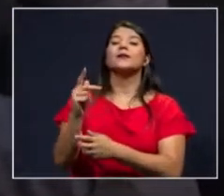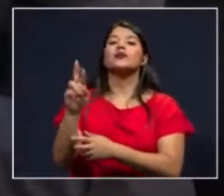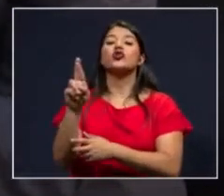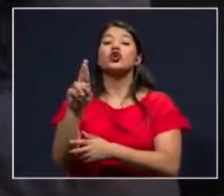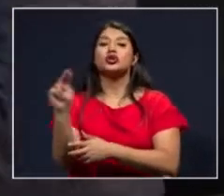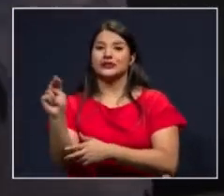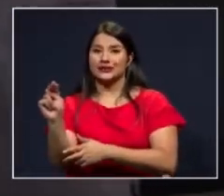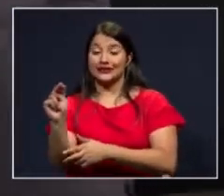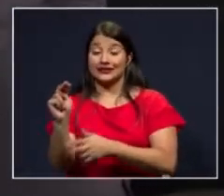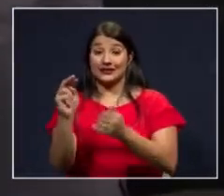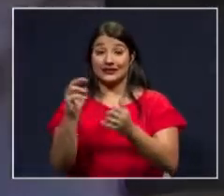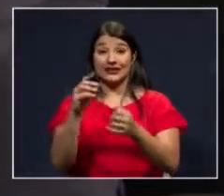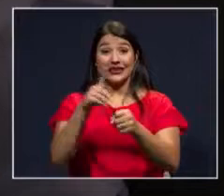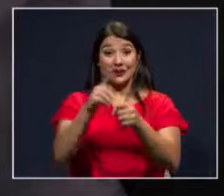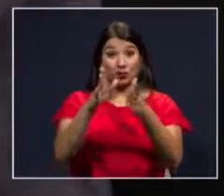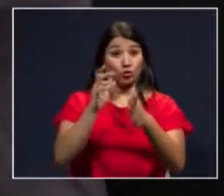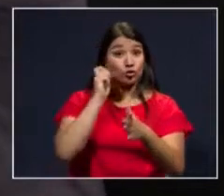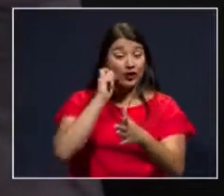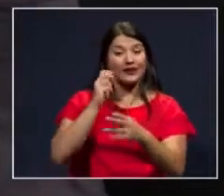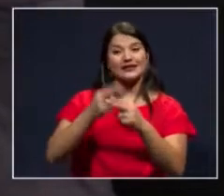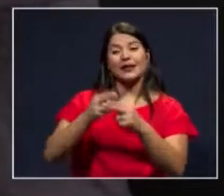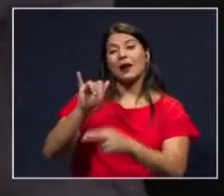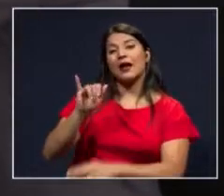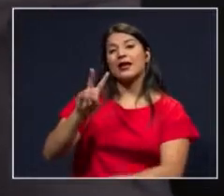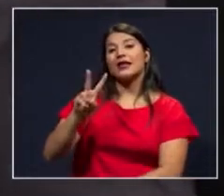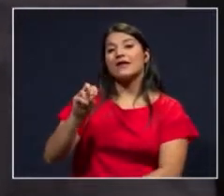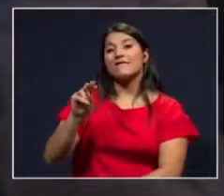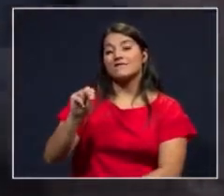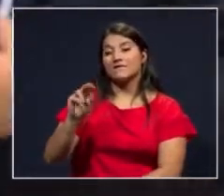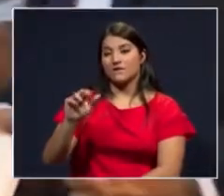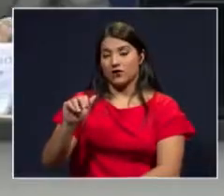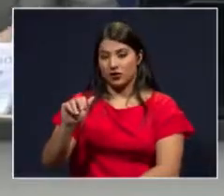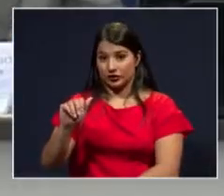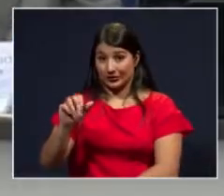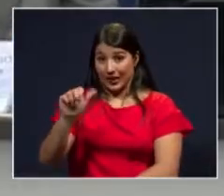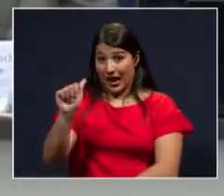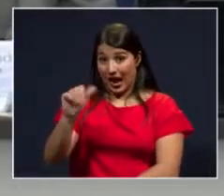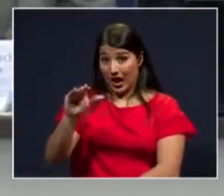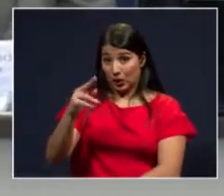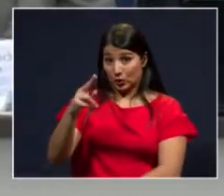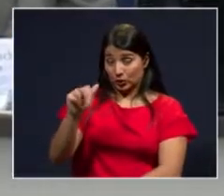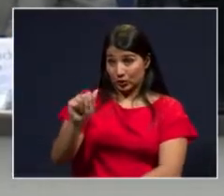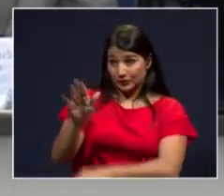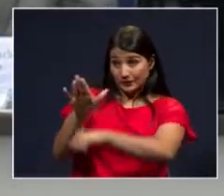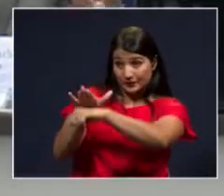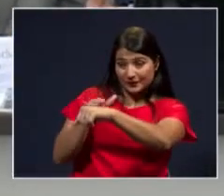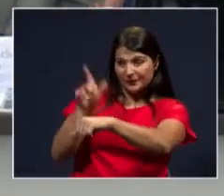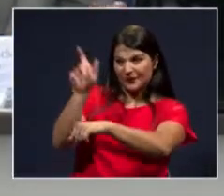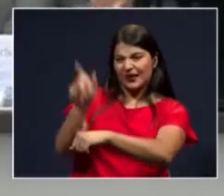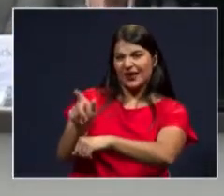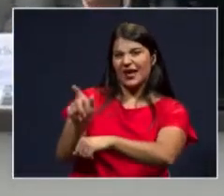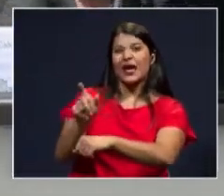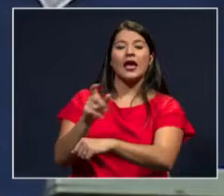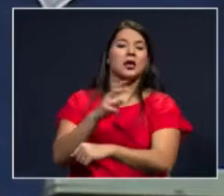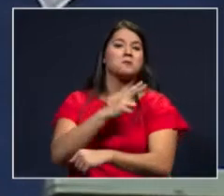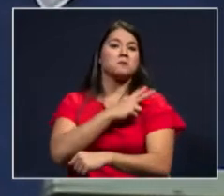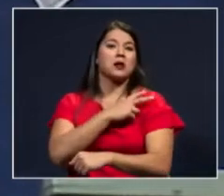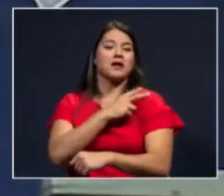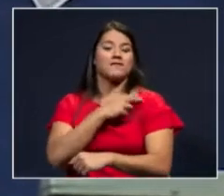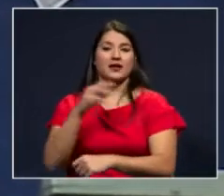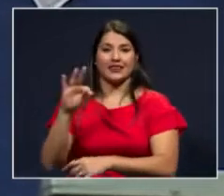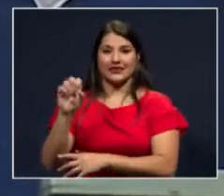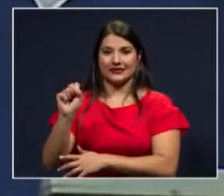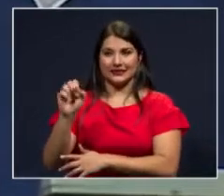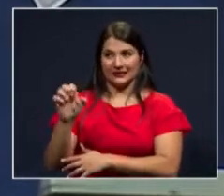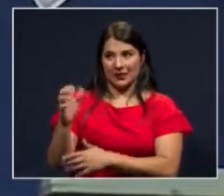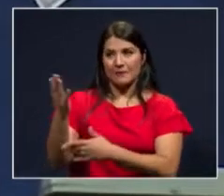que el presidente del Tribunal Supremo de Elecciones, Luis Antonio Sobrado, se presente a comparecer ante los diputados de la Comisión de Ingreso